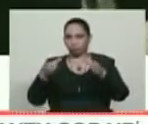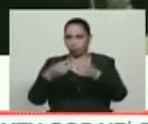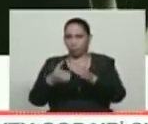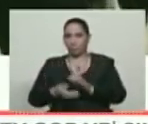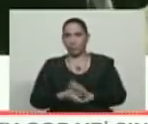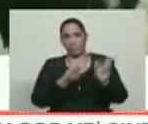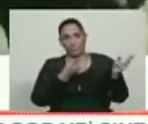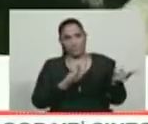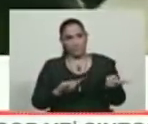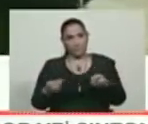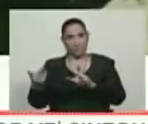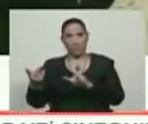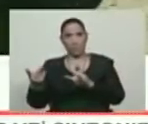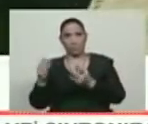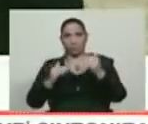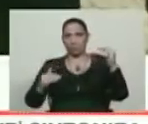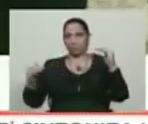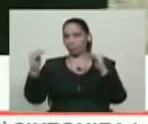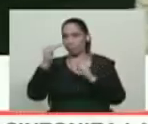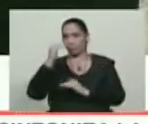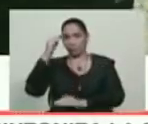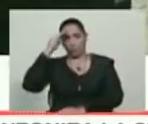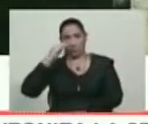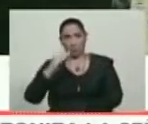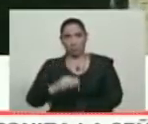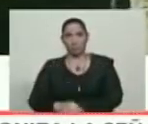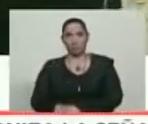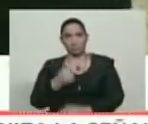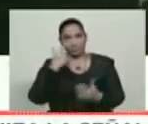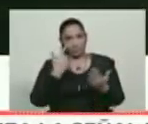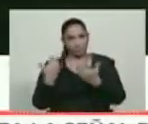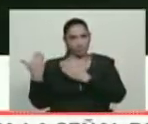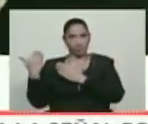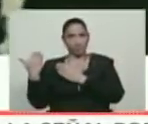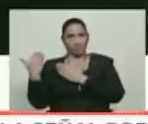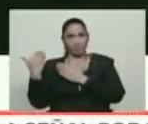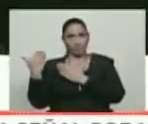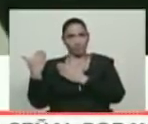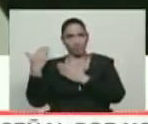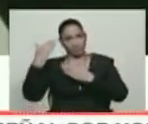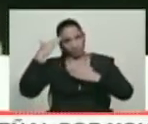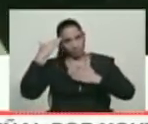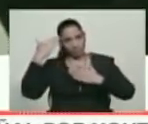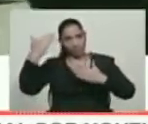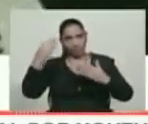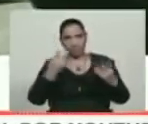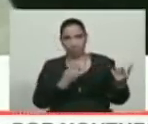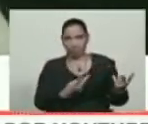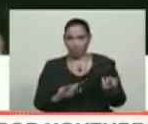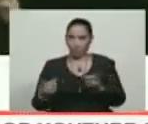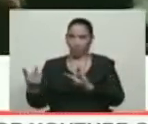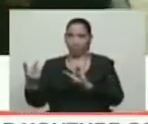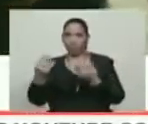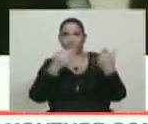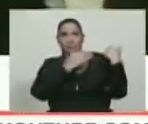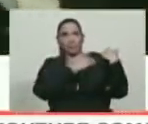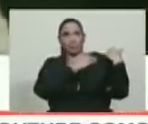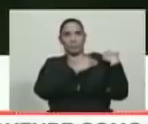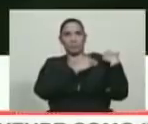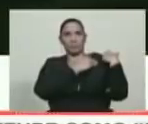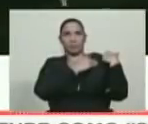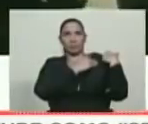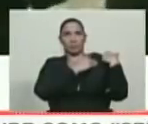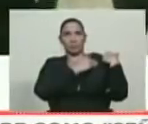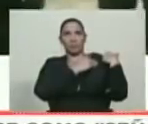el alto mando militar, parte de las imágenes, el saludo y el recibimiento igualmente de los representantes de la